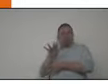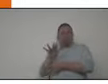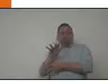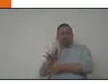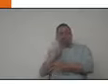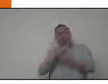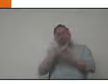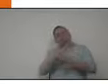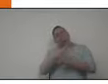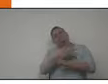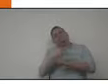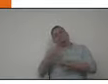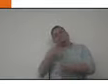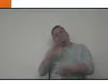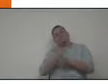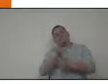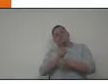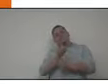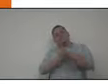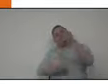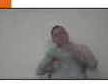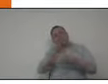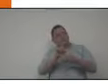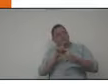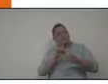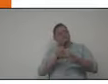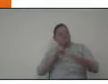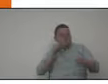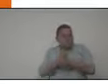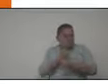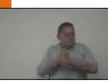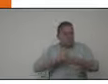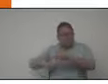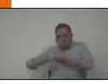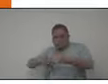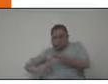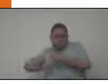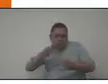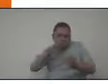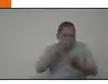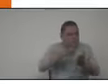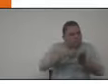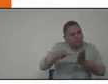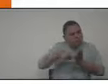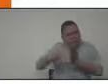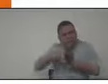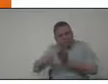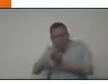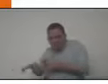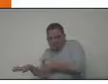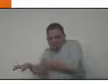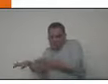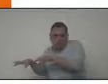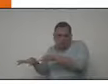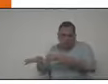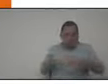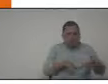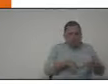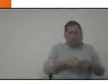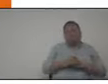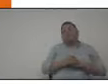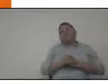el trabajo que se trabajó en planeación, en el hacer, en el verificar y en el actuar de todos nuestros